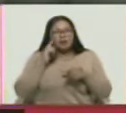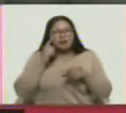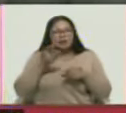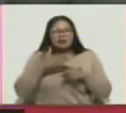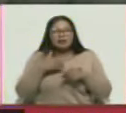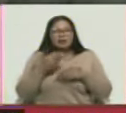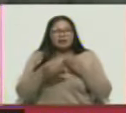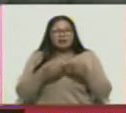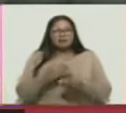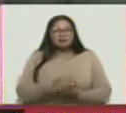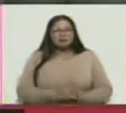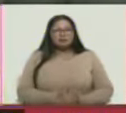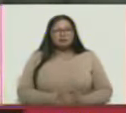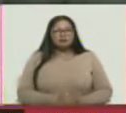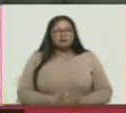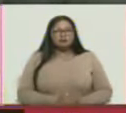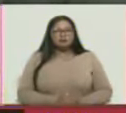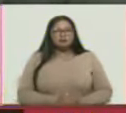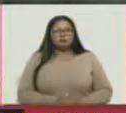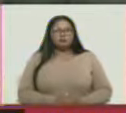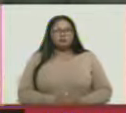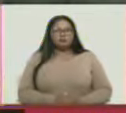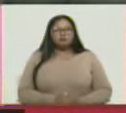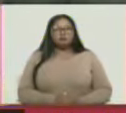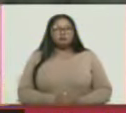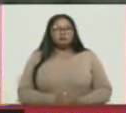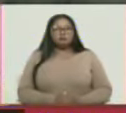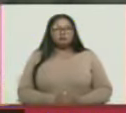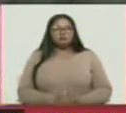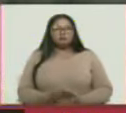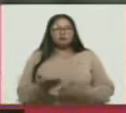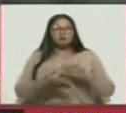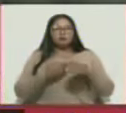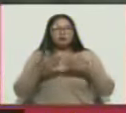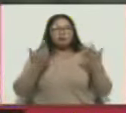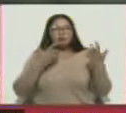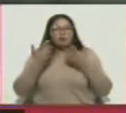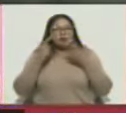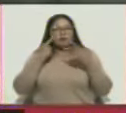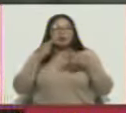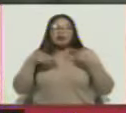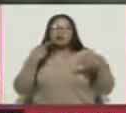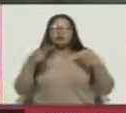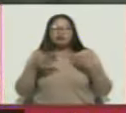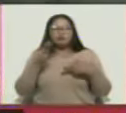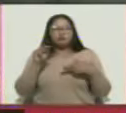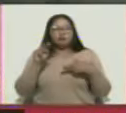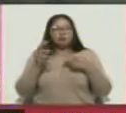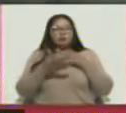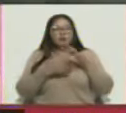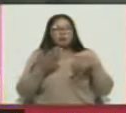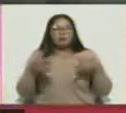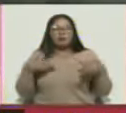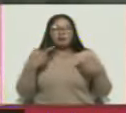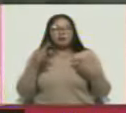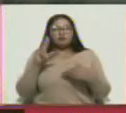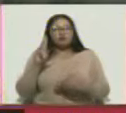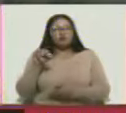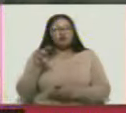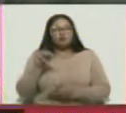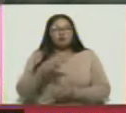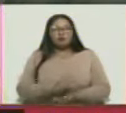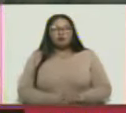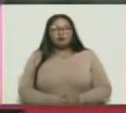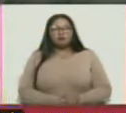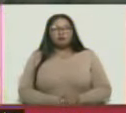pretende hacer Israel. Convertir el conflicto en un conflicto religioso. Nunca ha sido un conflicto religioso y nunca va a